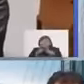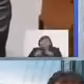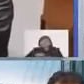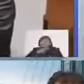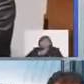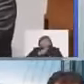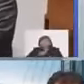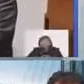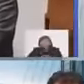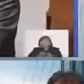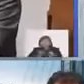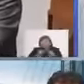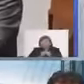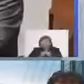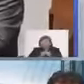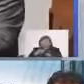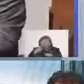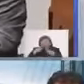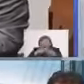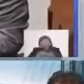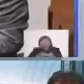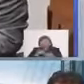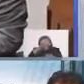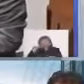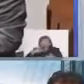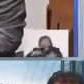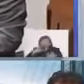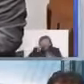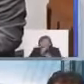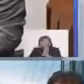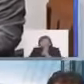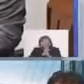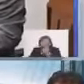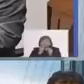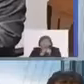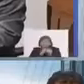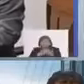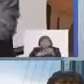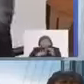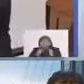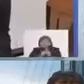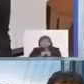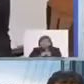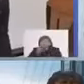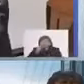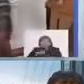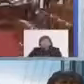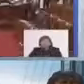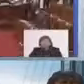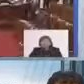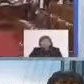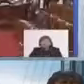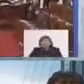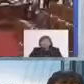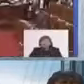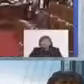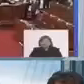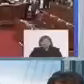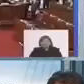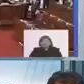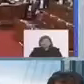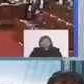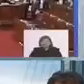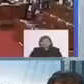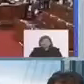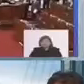Alberto Fujimori. Esa oposición también se ha dedicado a hacerle la vida imposible al presidente Castillo, ayudado, por